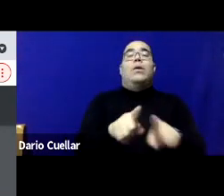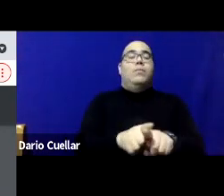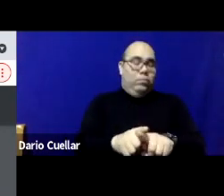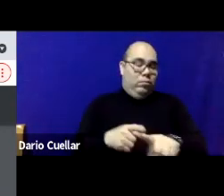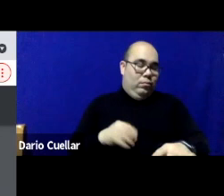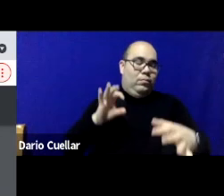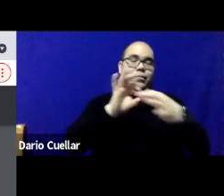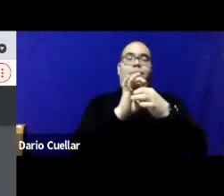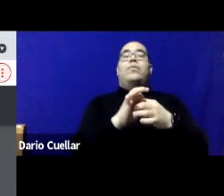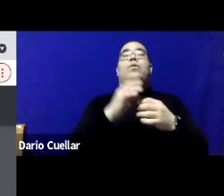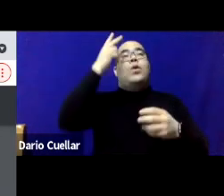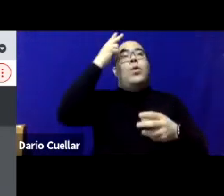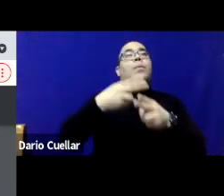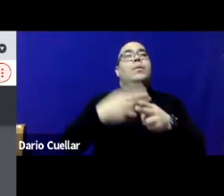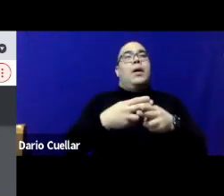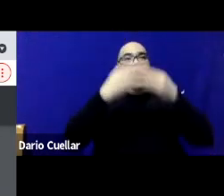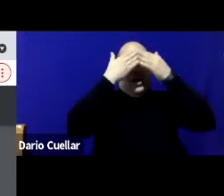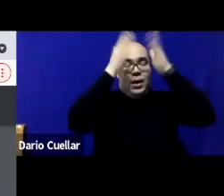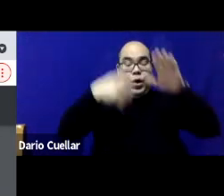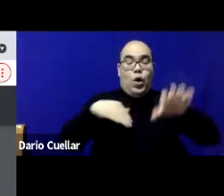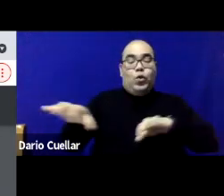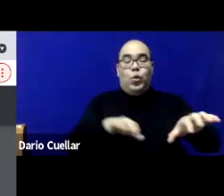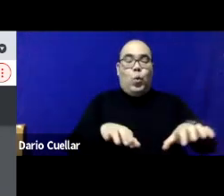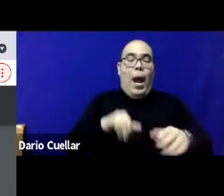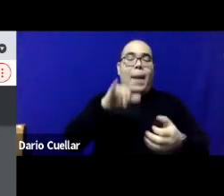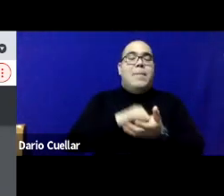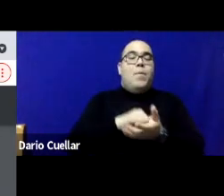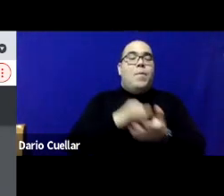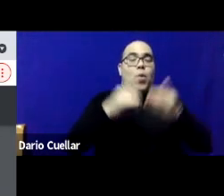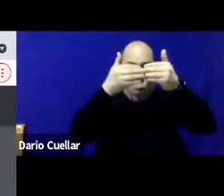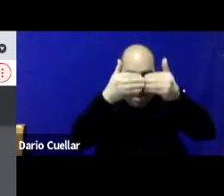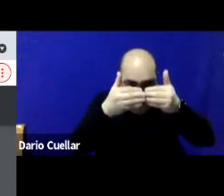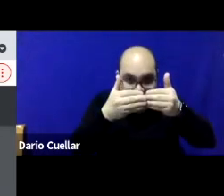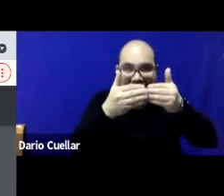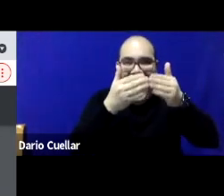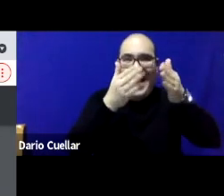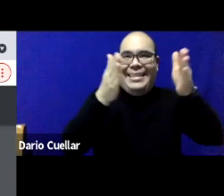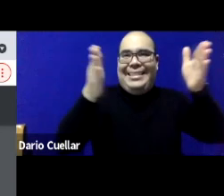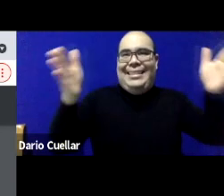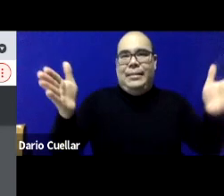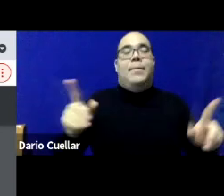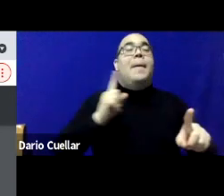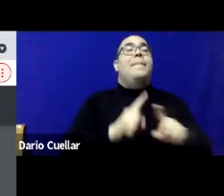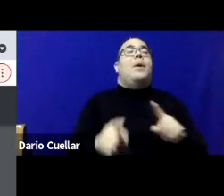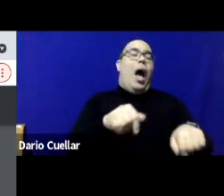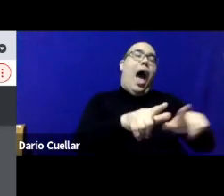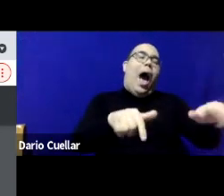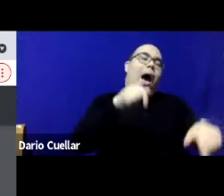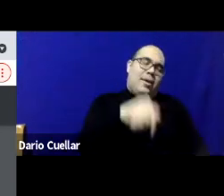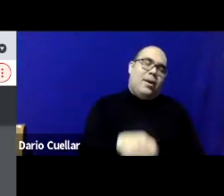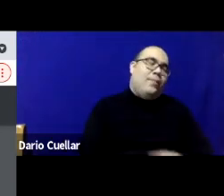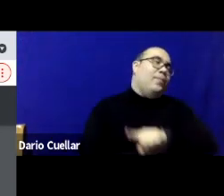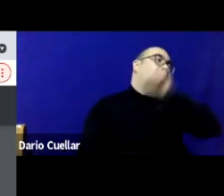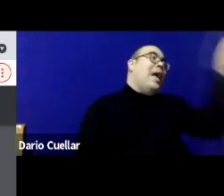denominamos ampliación del repertorio conductual, es decir, que lo logre hacer. Pero si yo le digo hago en consulta y llega a la casa y la